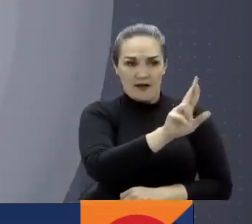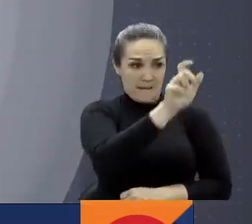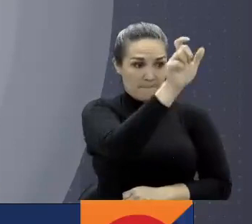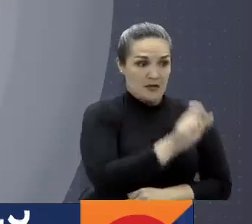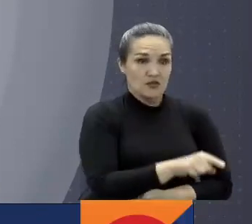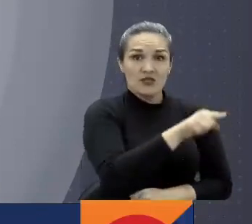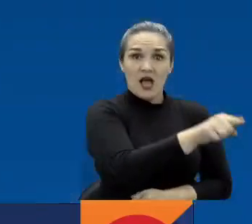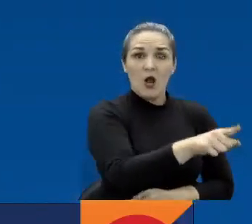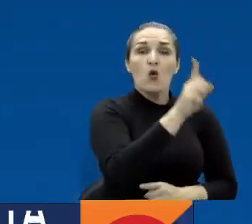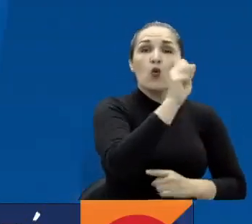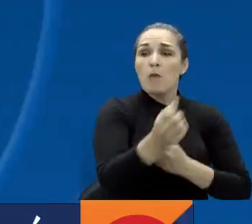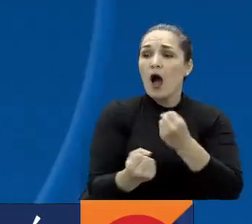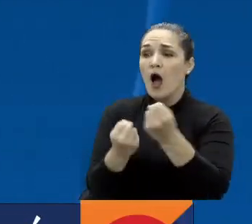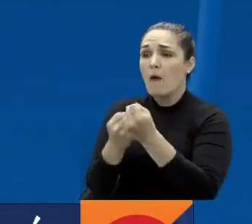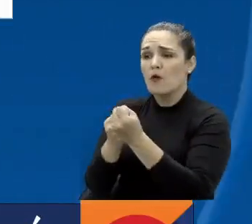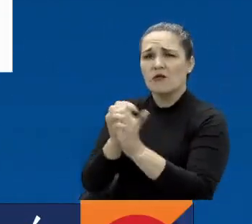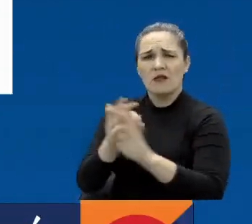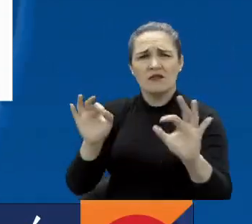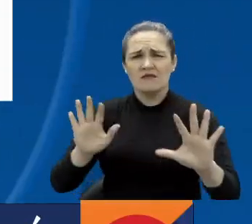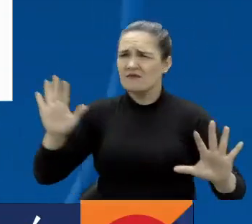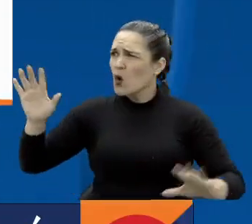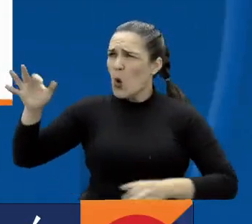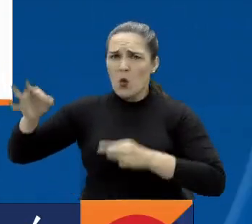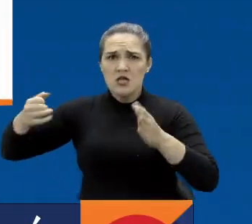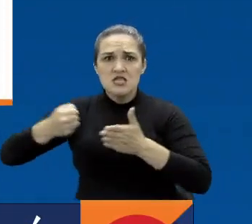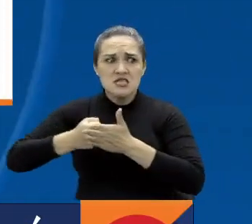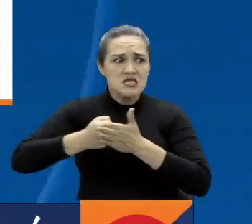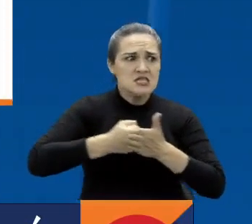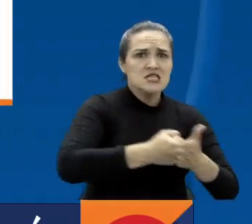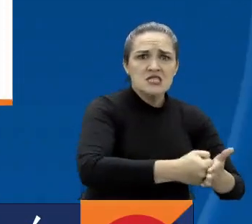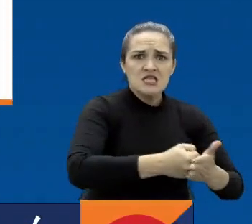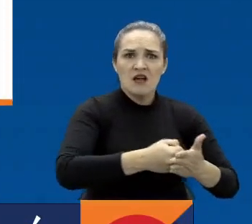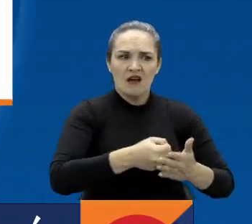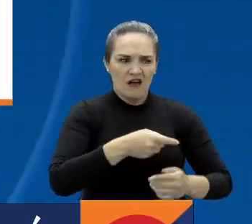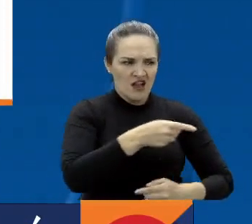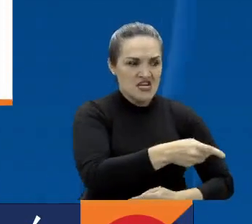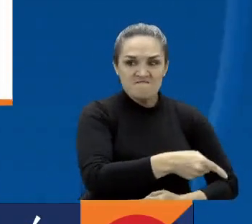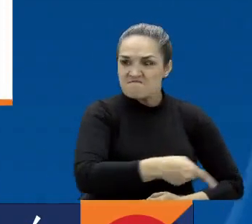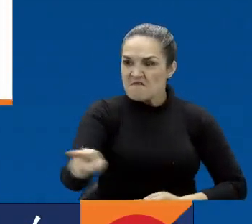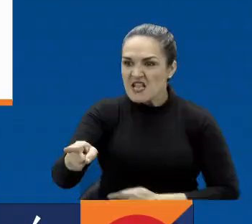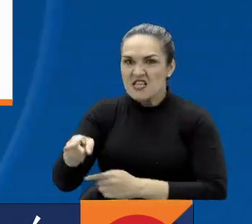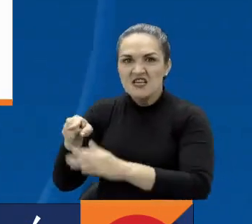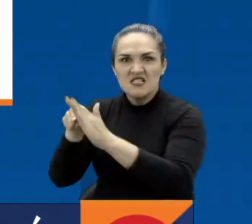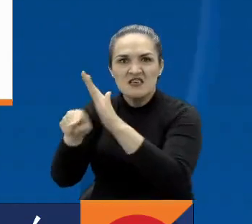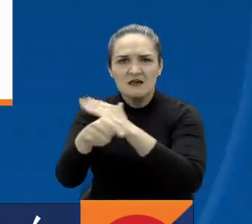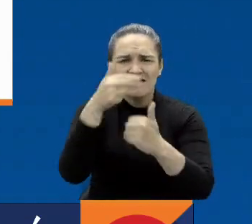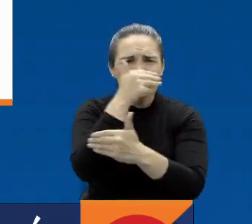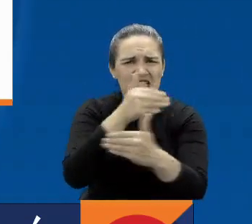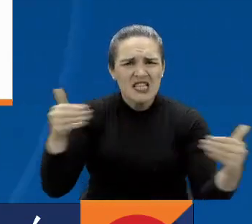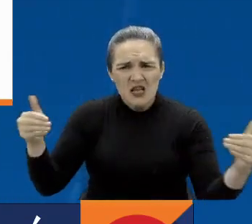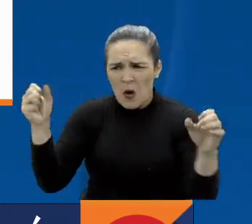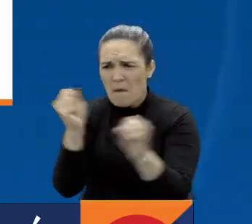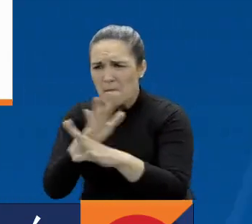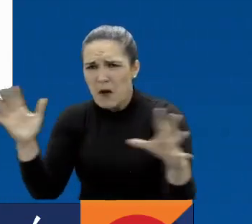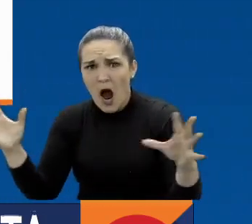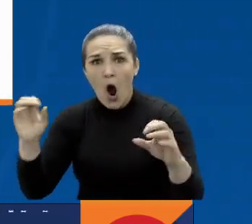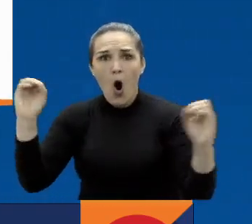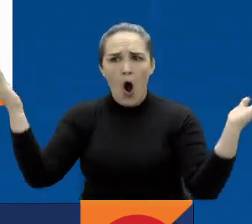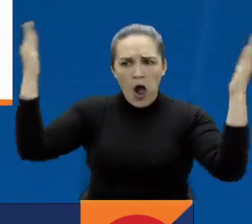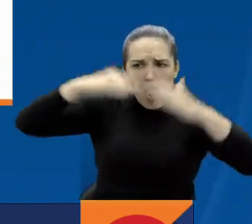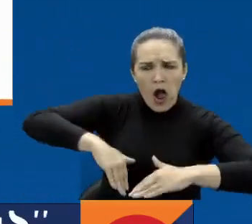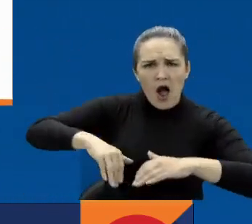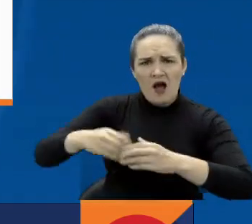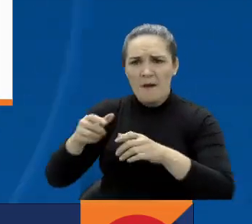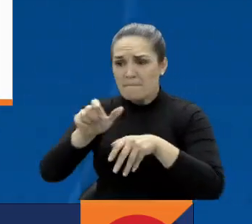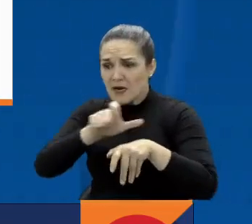omisión de apoyo no quiero jueces que presionen que se bombardeen niños que hagan falsos positivos o se masacren a